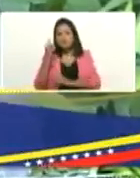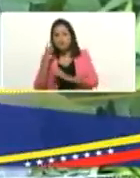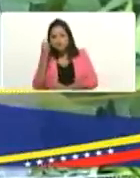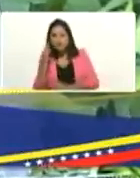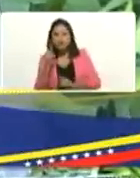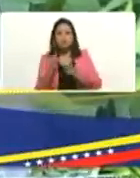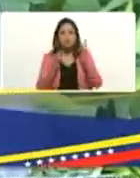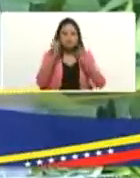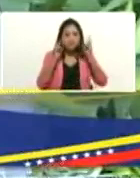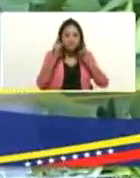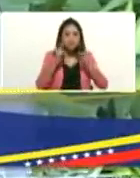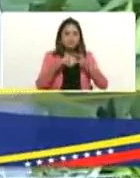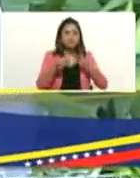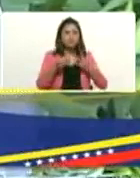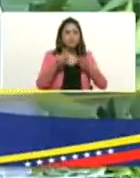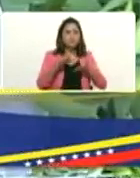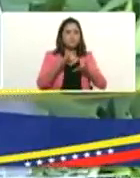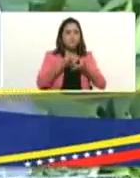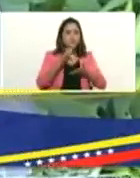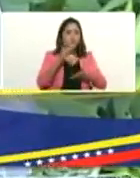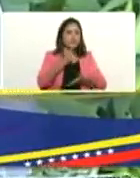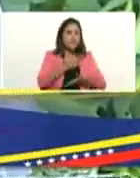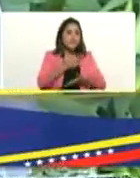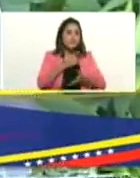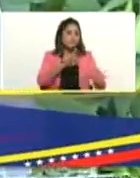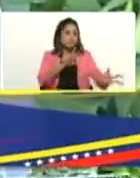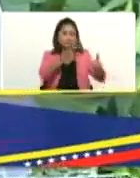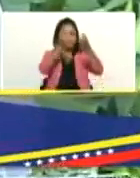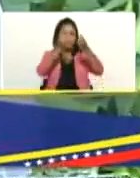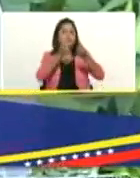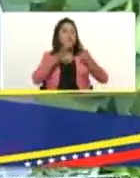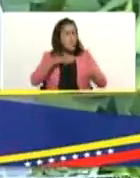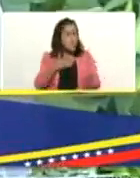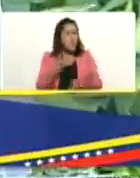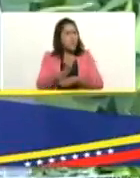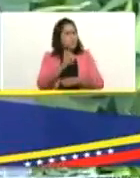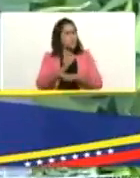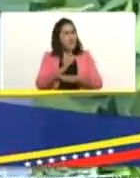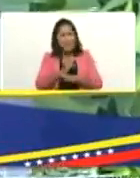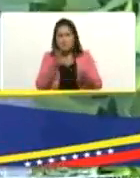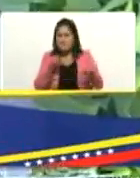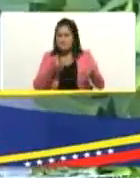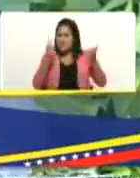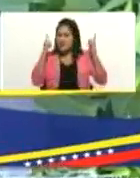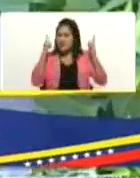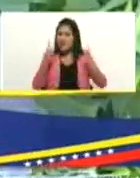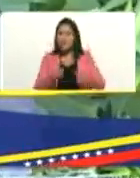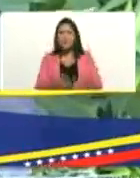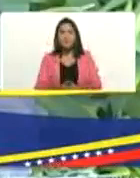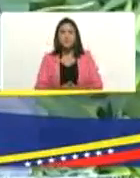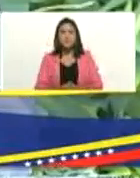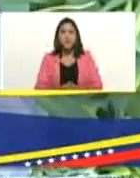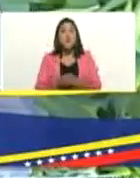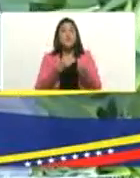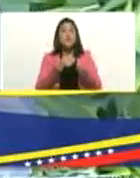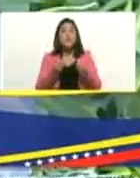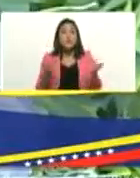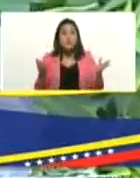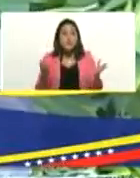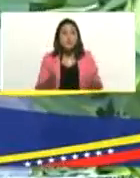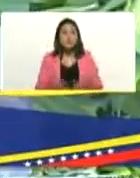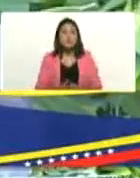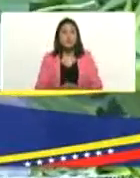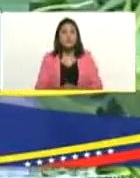se recuperen plenamente y estén en funcionamiento para recibir